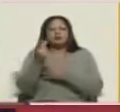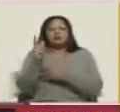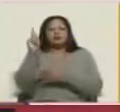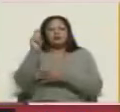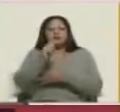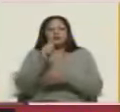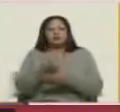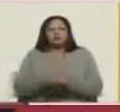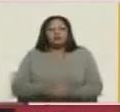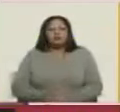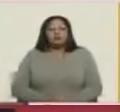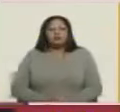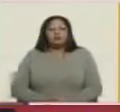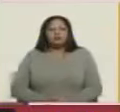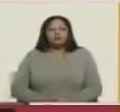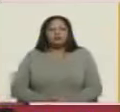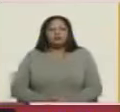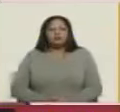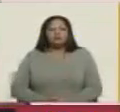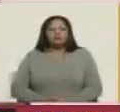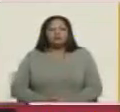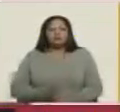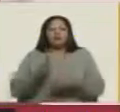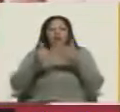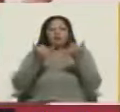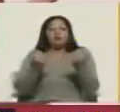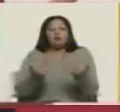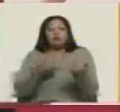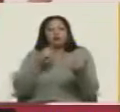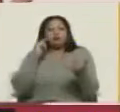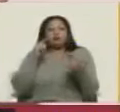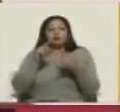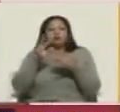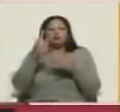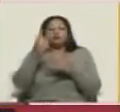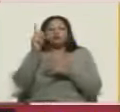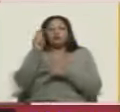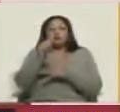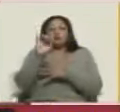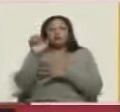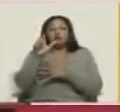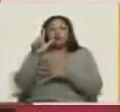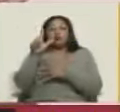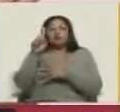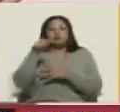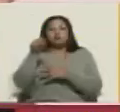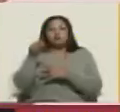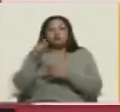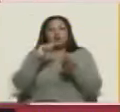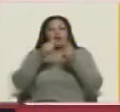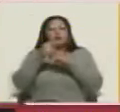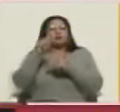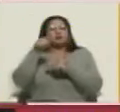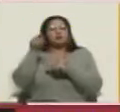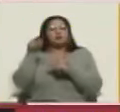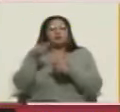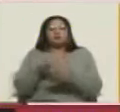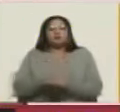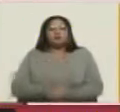semestre. Bueno, hasta donde yo sé, julio pertenece al segundo semestre, ¿no? No lo han cambiado, eso no lo han cambiado.